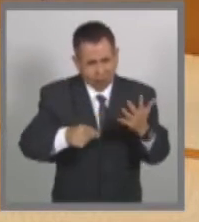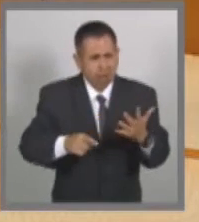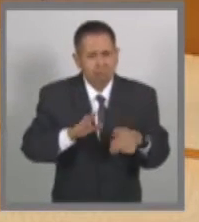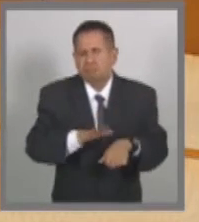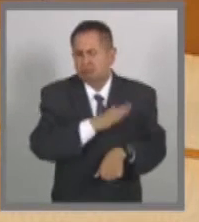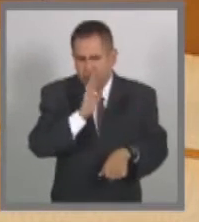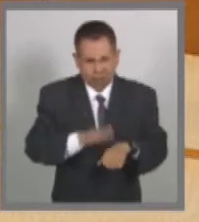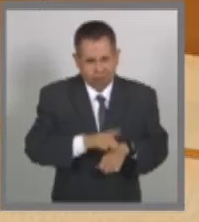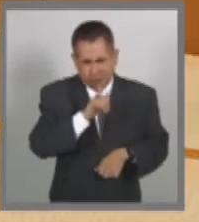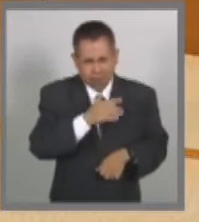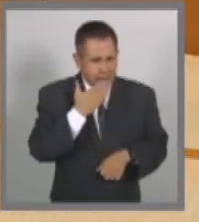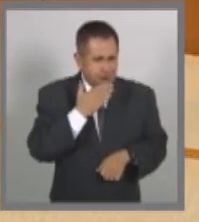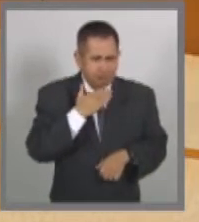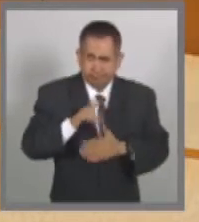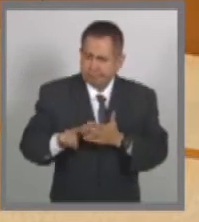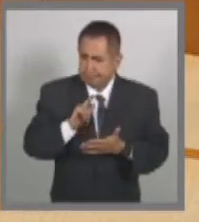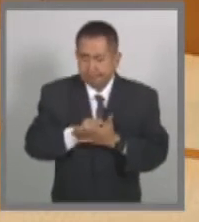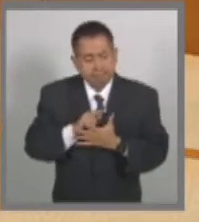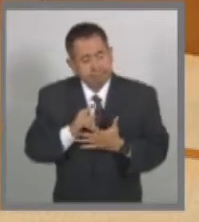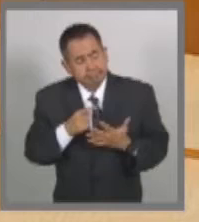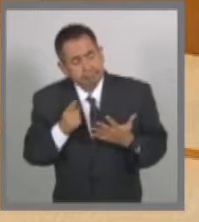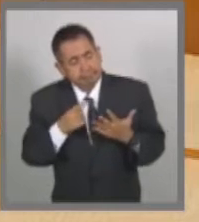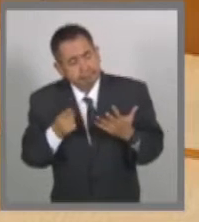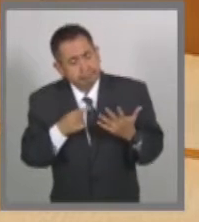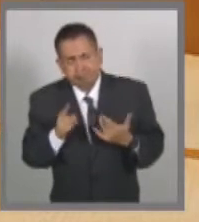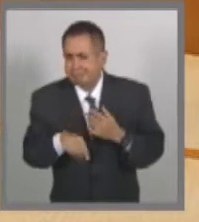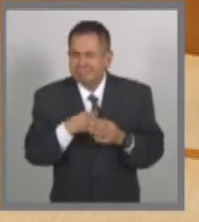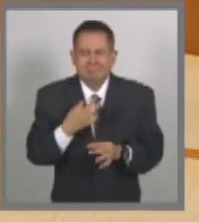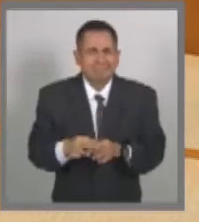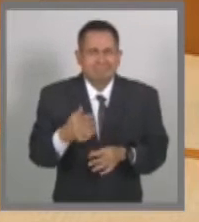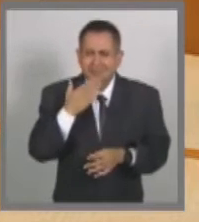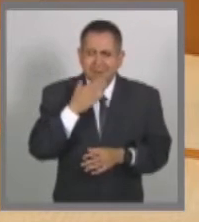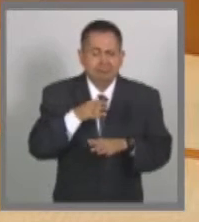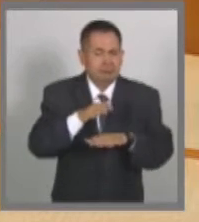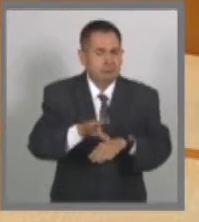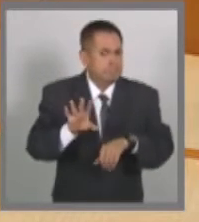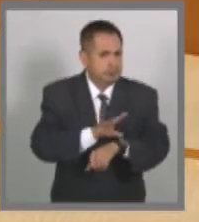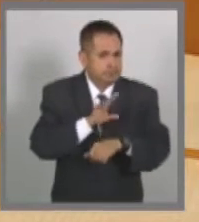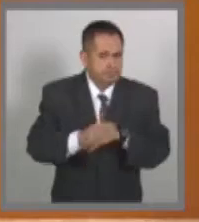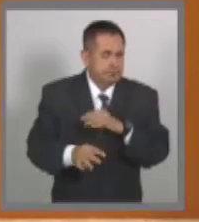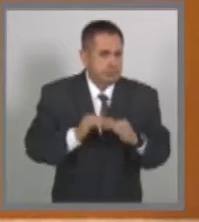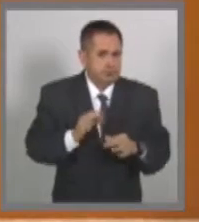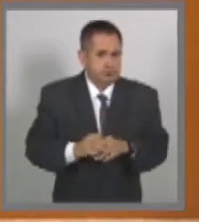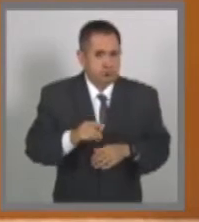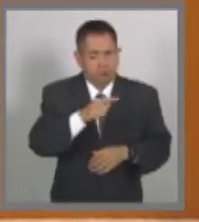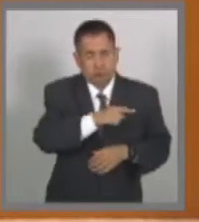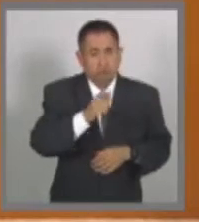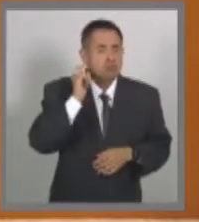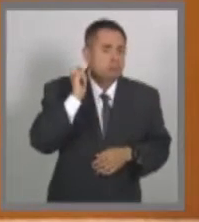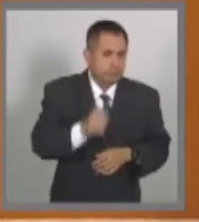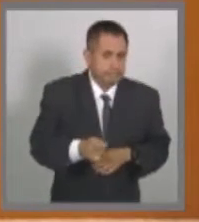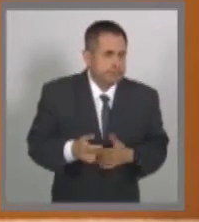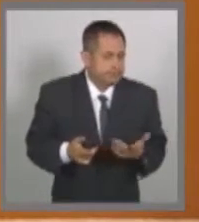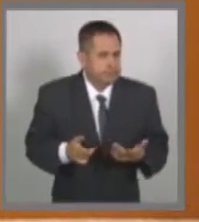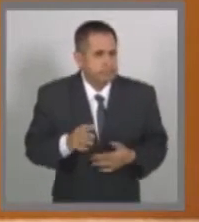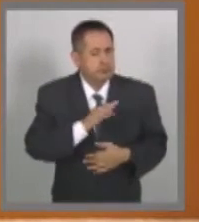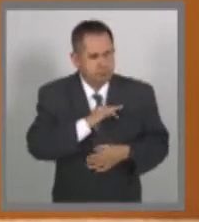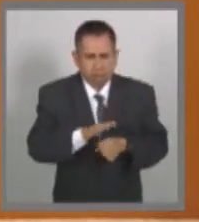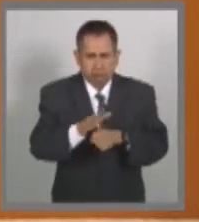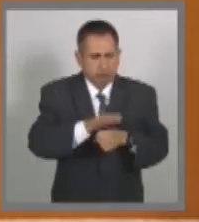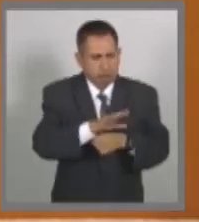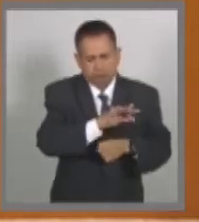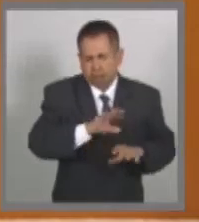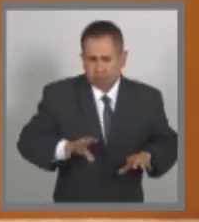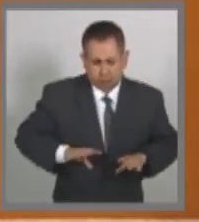requisitos establecidos en la Ley de los Órganos Reguladores Coordinados en materia de energética y son, por supuesto, elegibles e